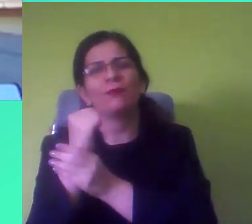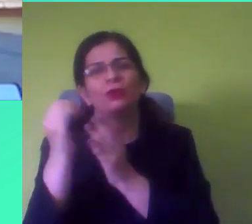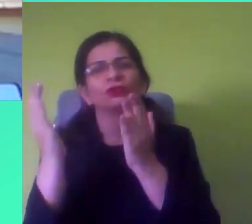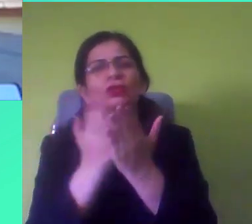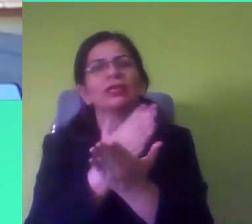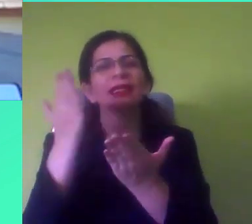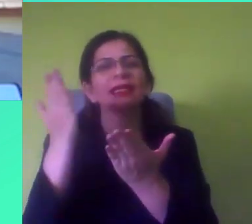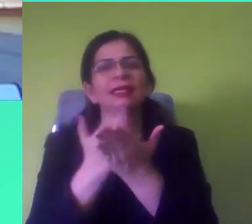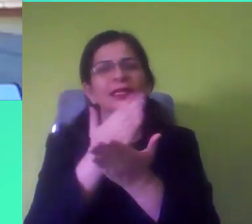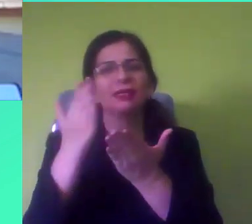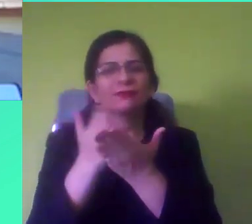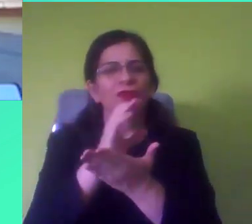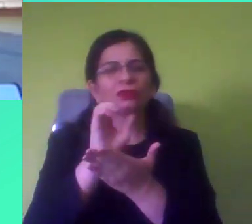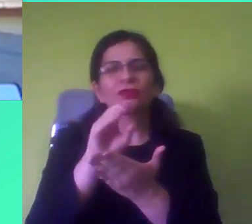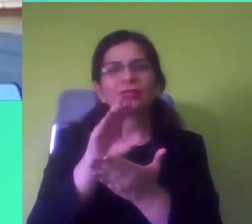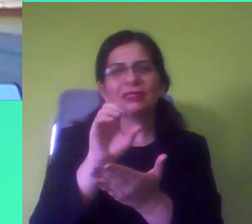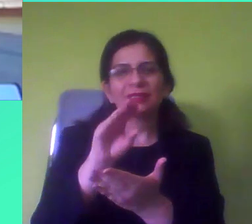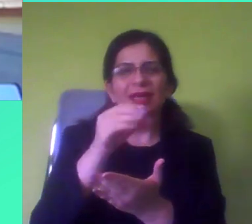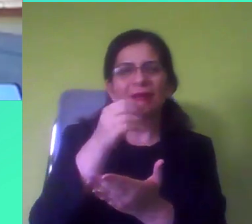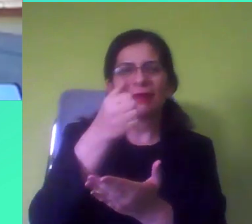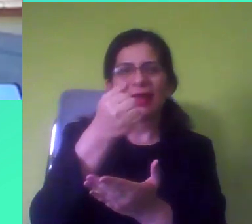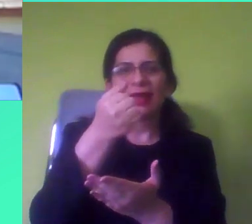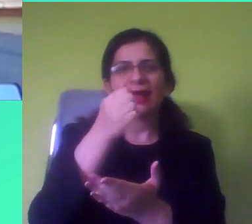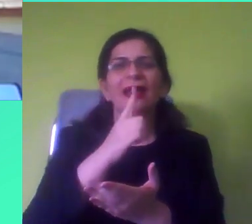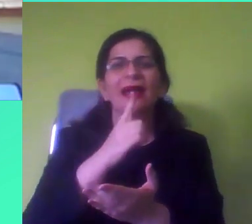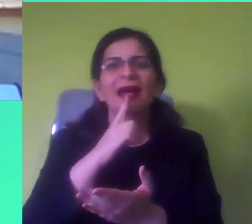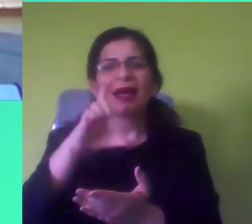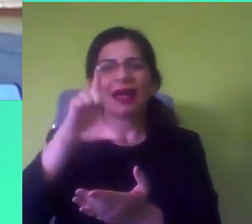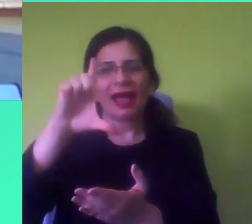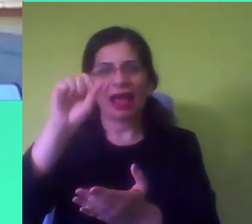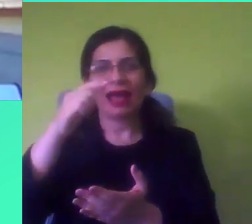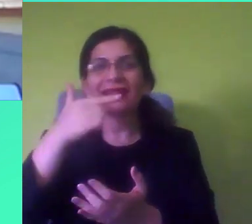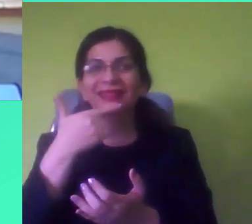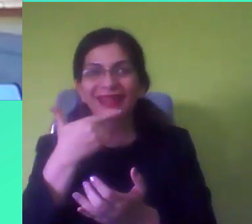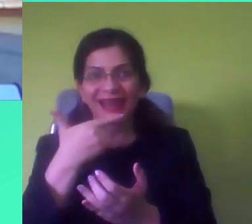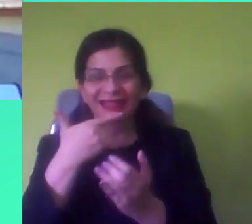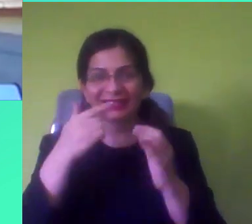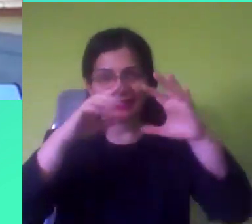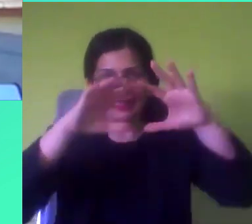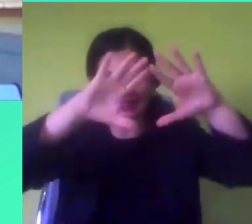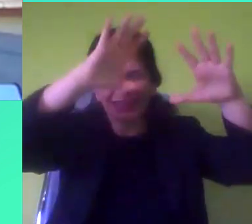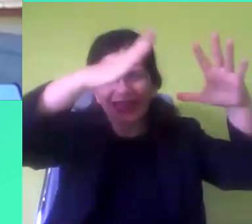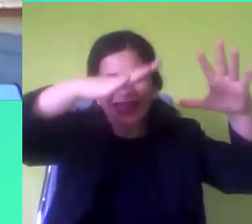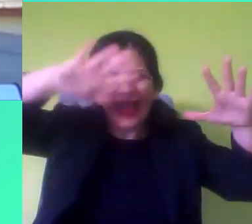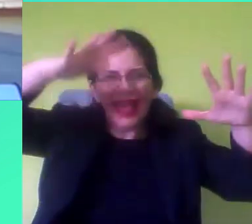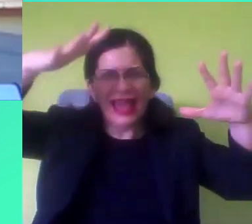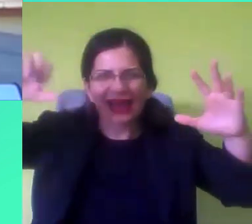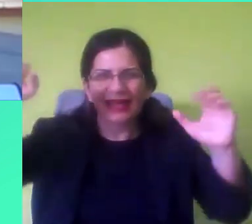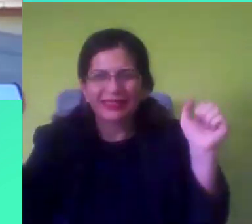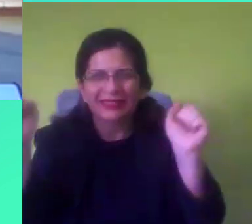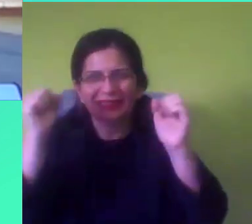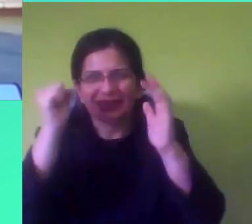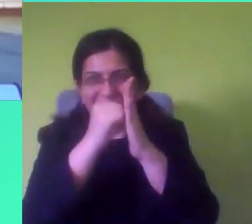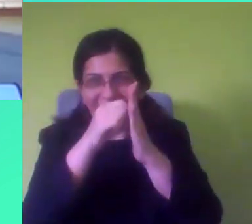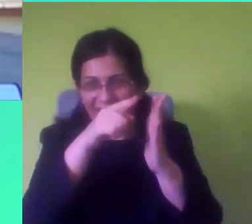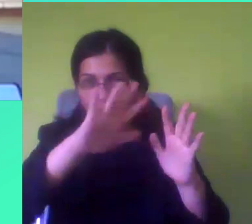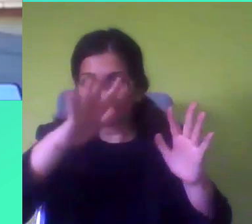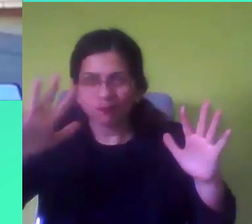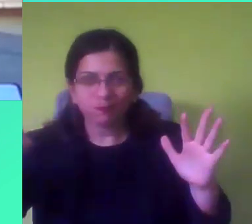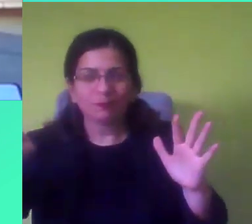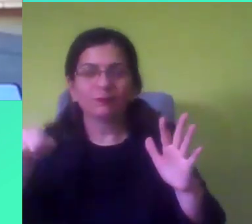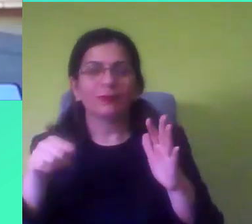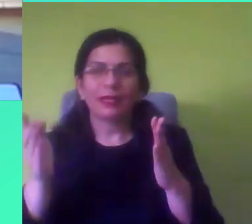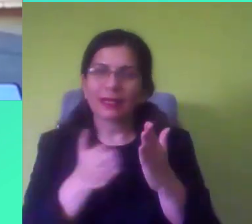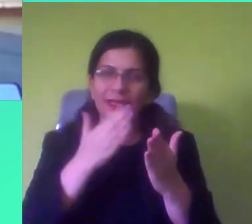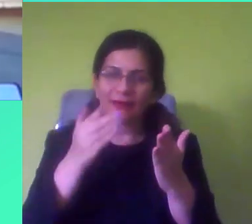que escribimos junto con el Ministerio de Ambiente y Desarrollo Sustentable, donde de